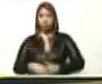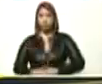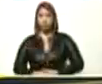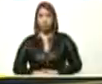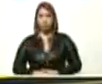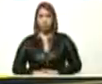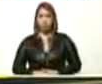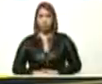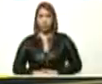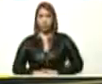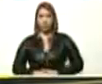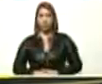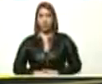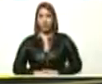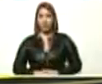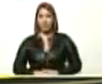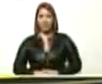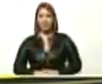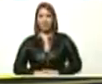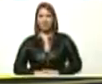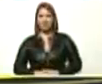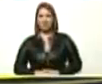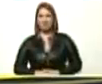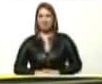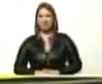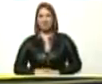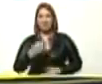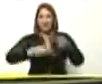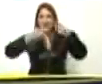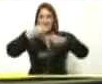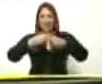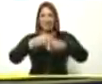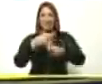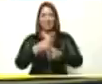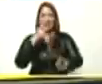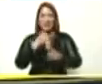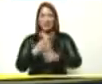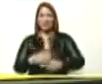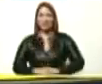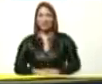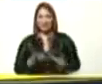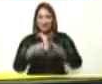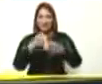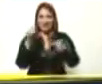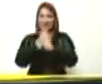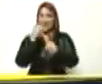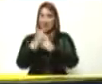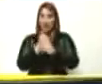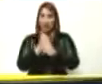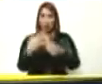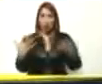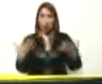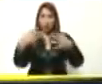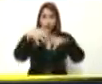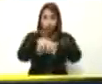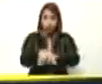construir, la red, de trabajo, conjunto,